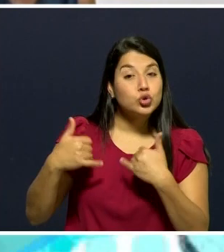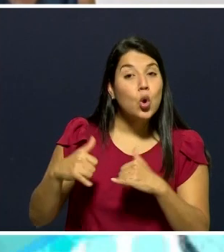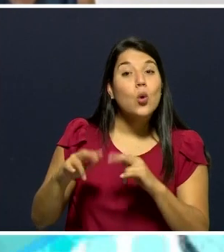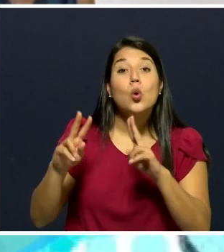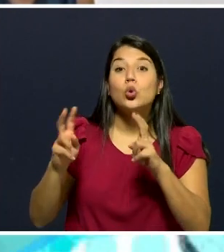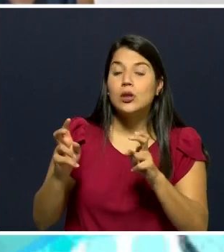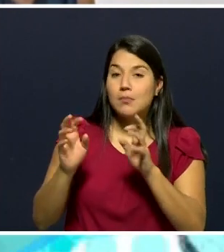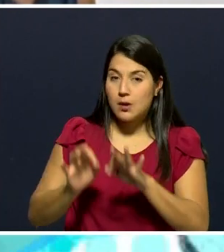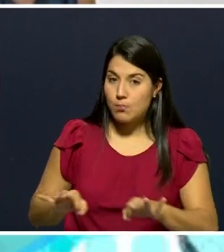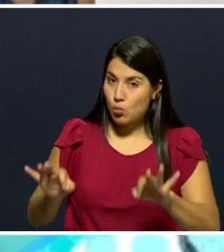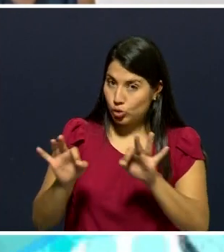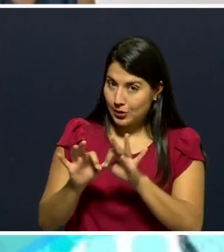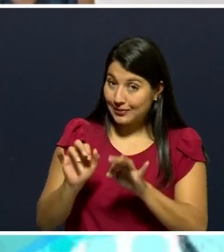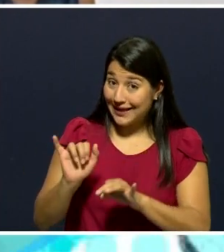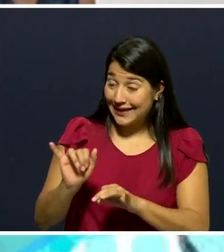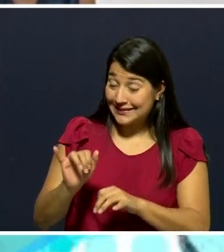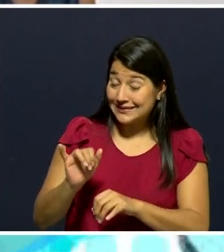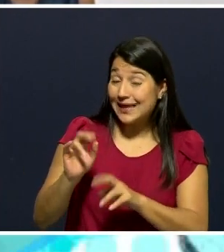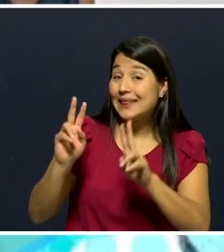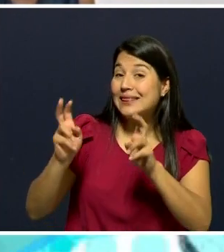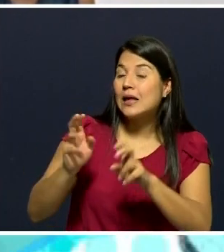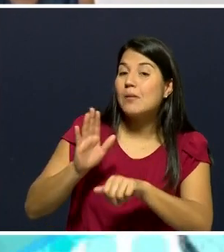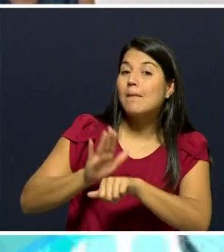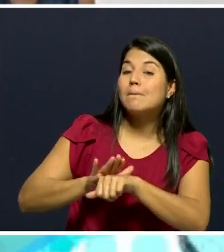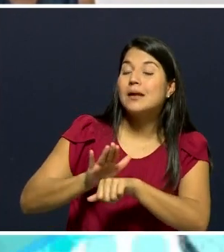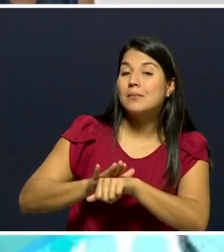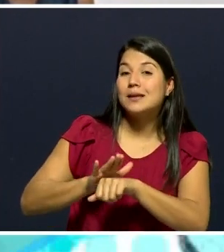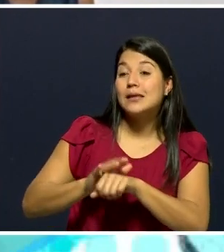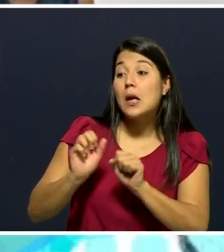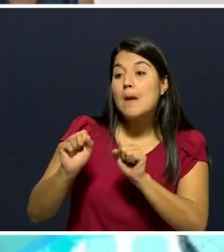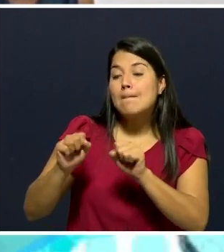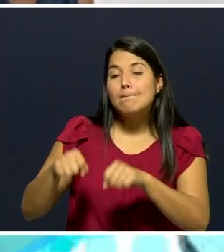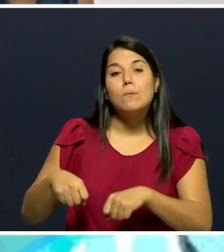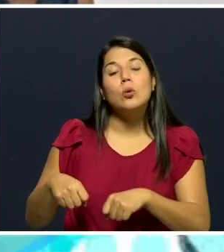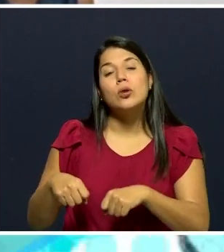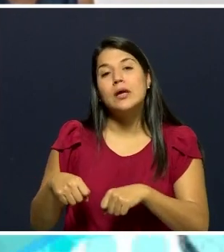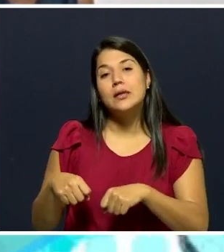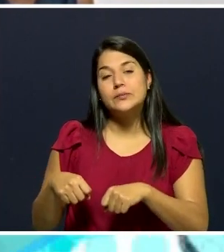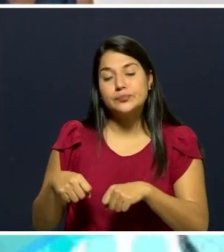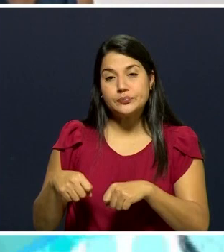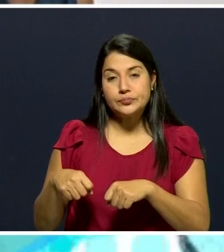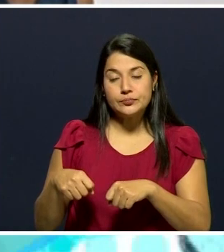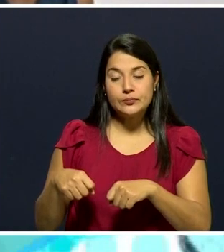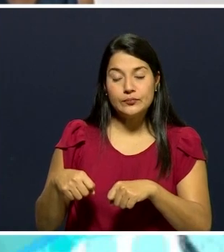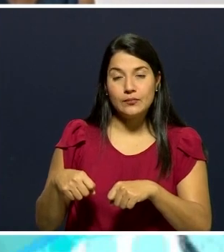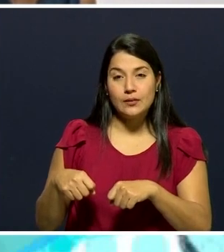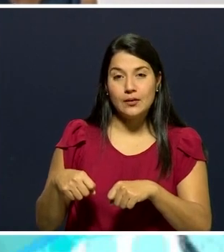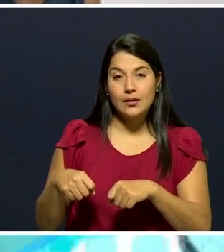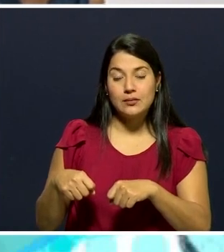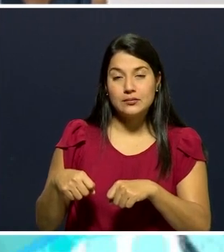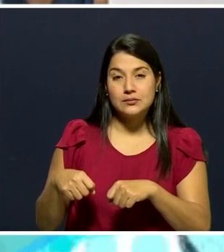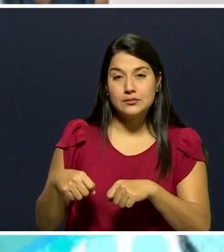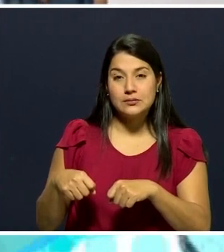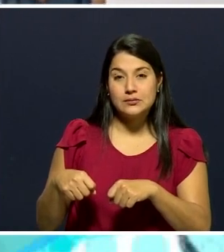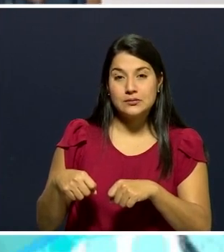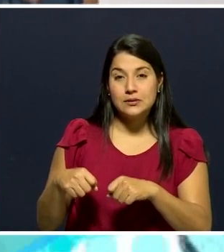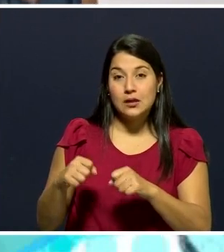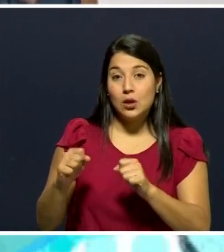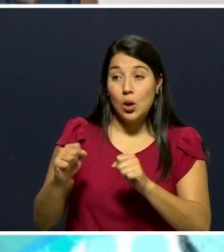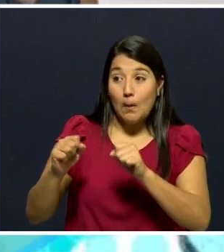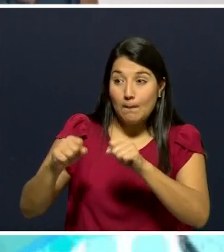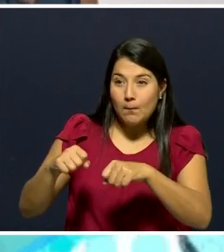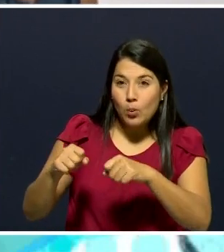que permite desde un punto de vista de la oposición colocar permanentemente en cuestión al